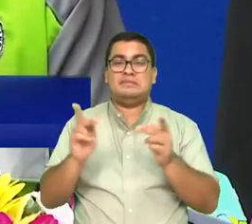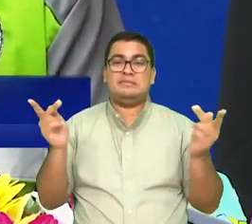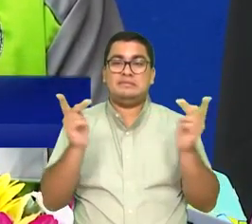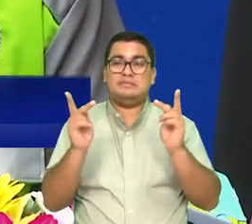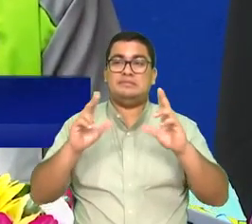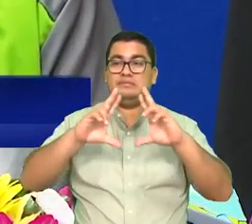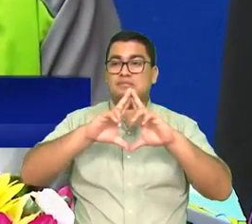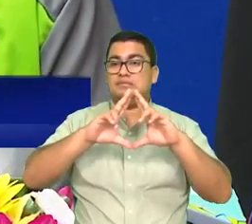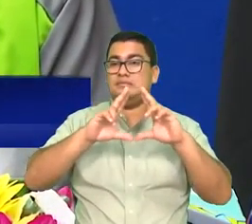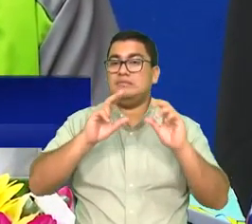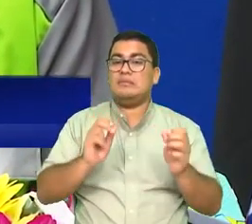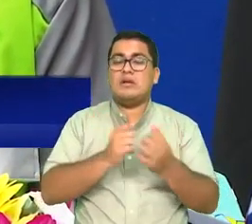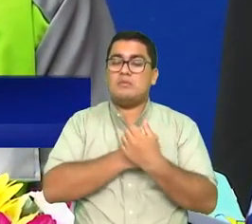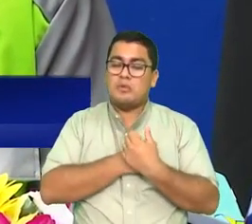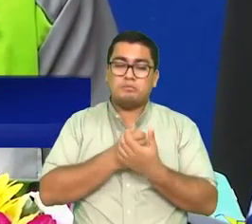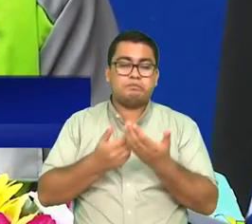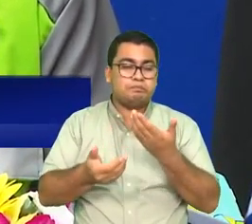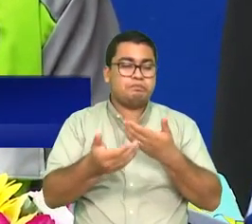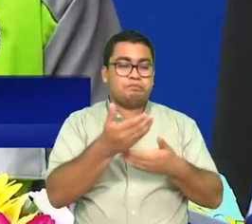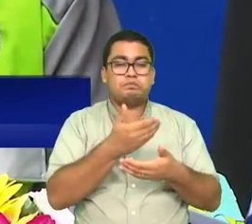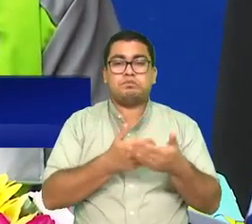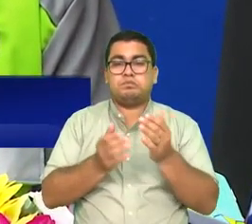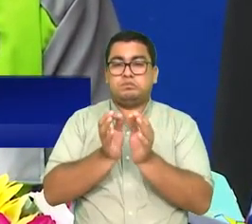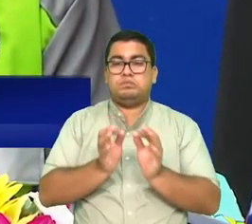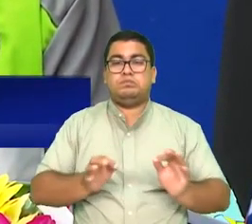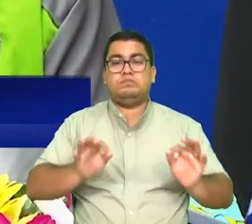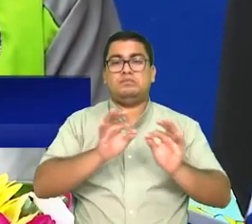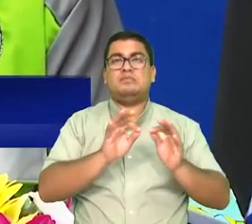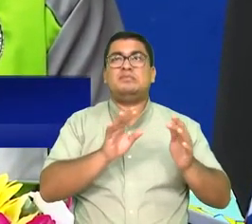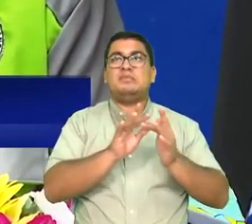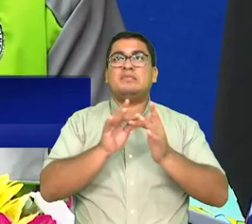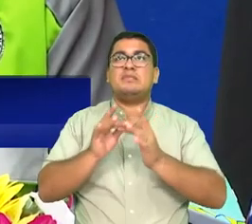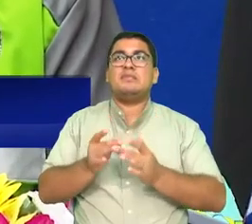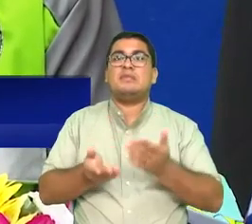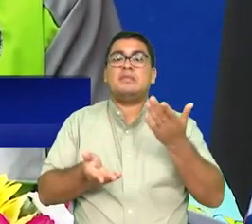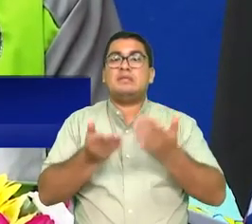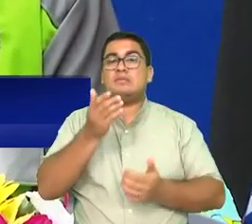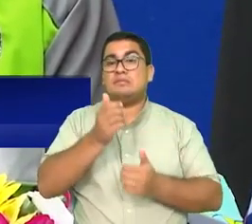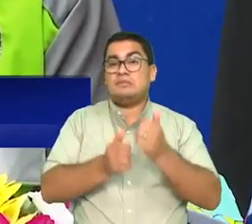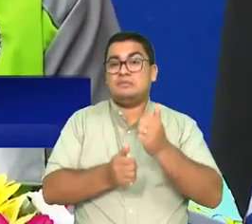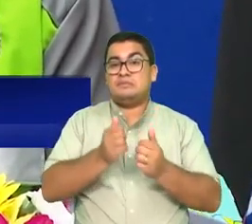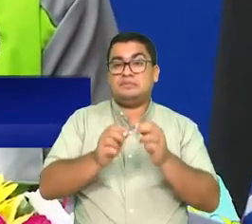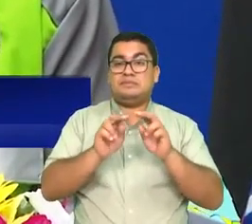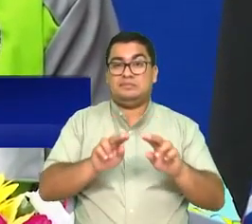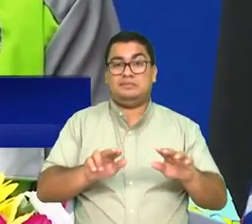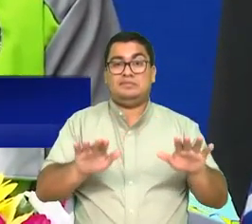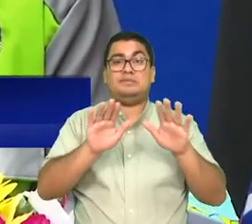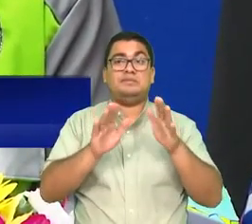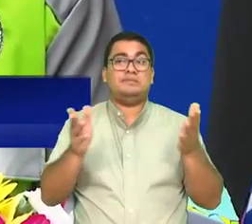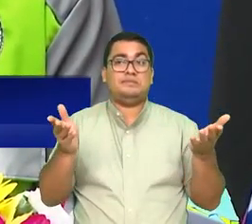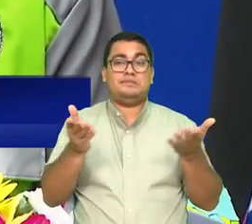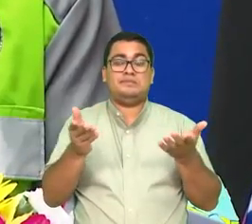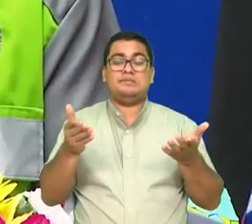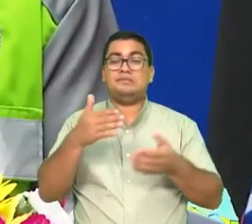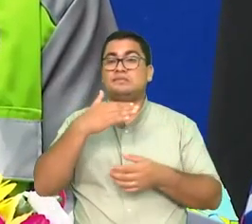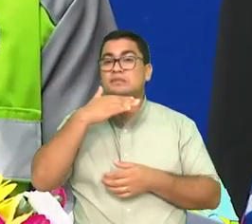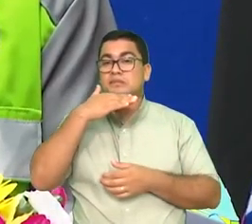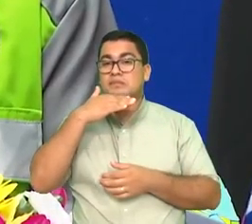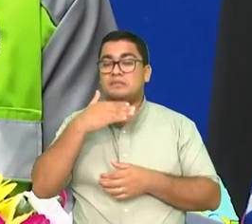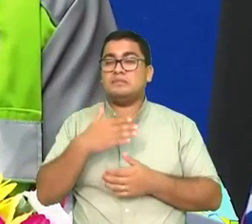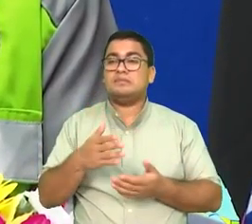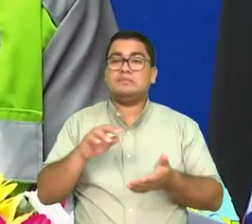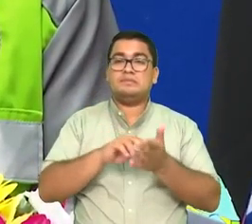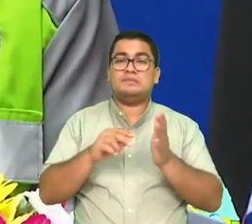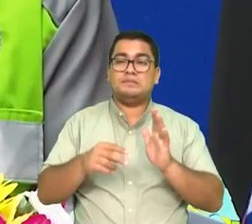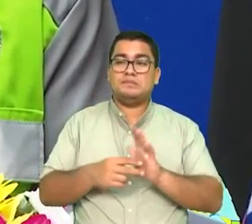por ser amables y solidarios, especialmente ante situaciones como las que estamos atravesando, y eso nos